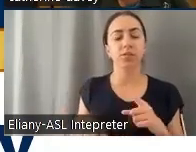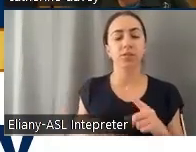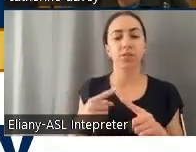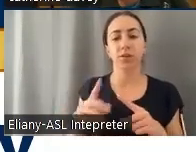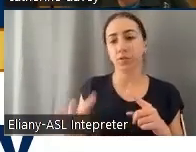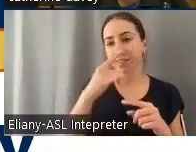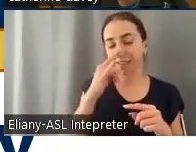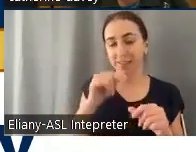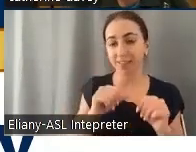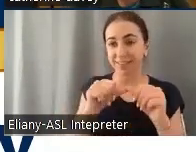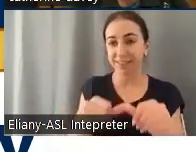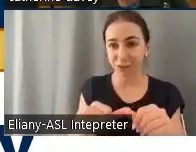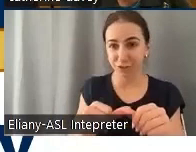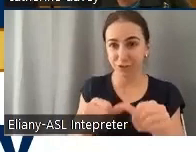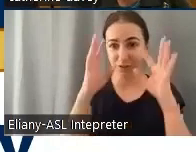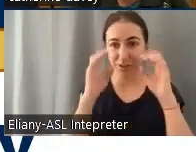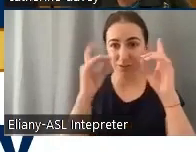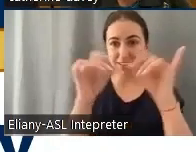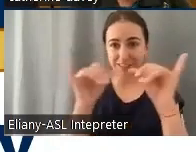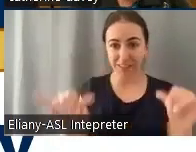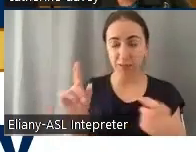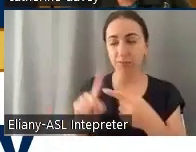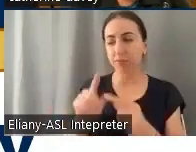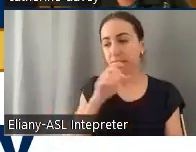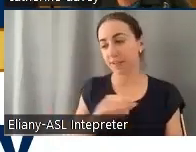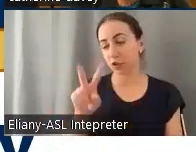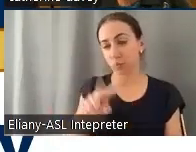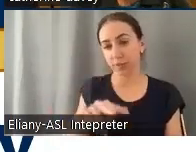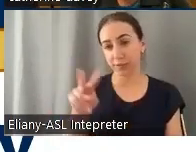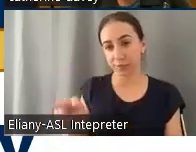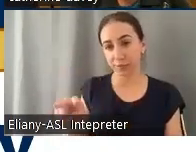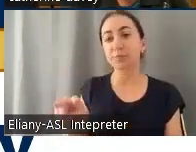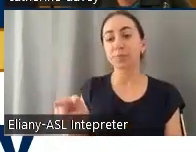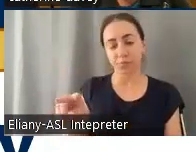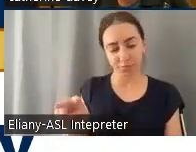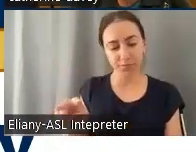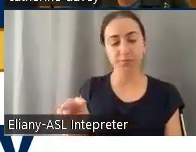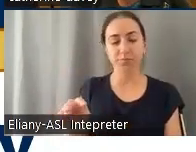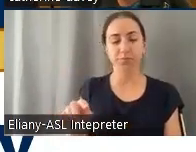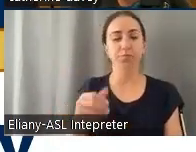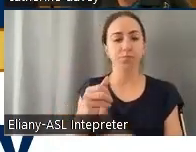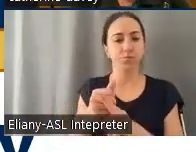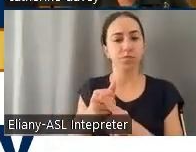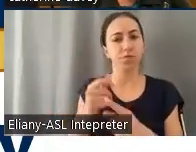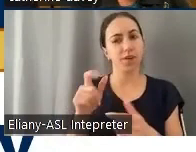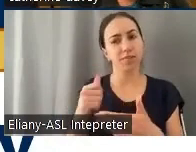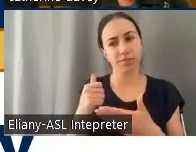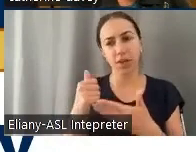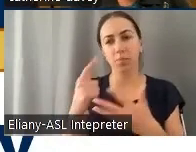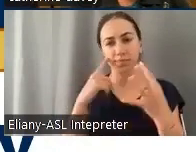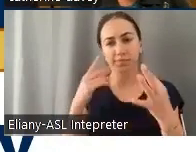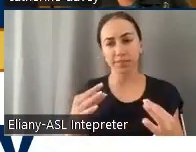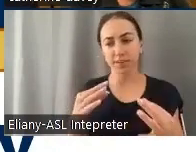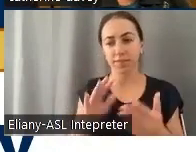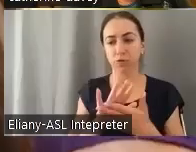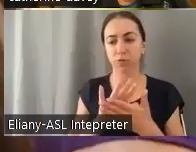a medida que su niño frecuentemente continúa en el sistema educativo hasta que cumplen 22 años y usted debe continuar